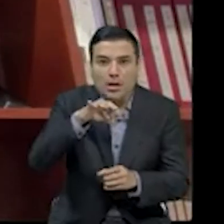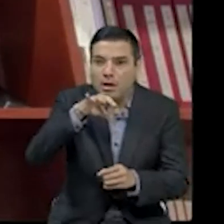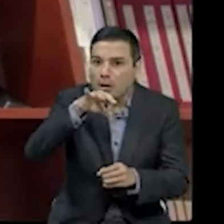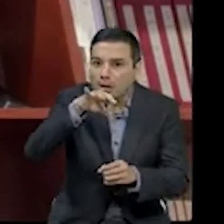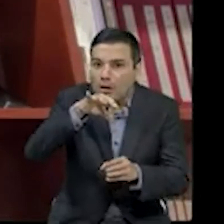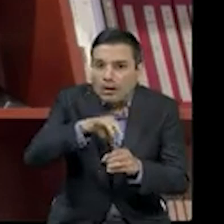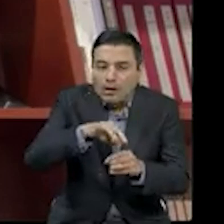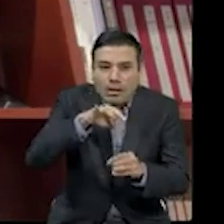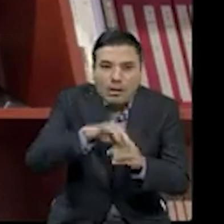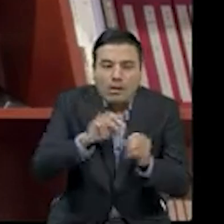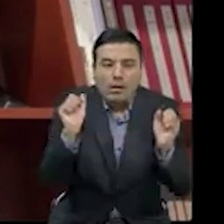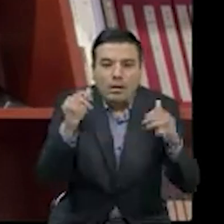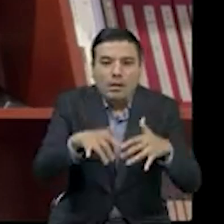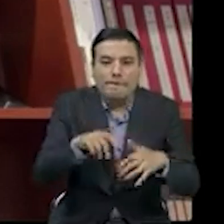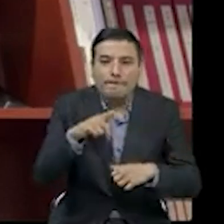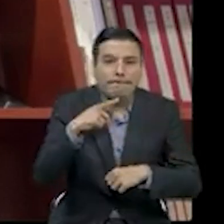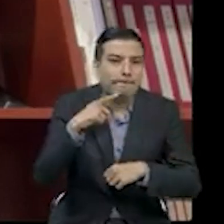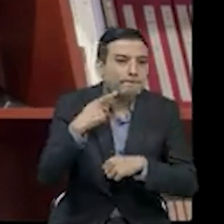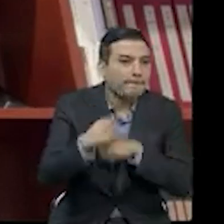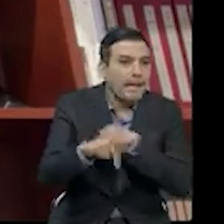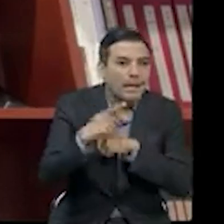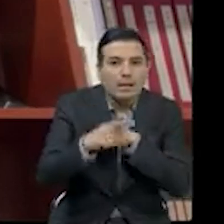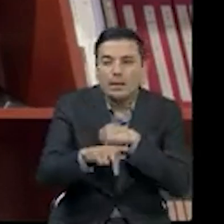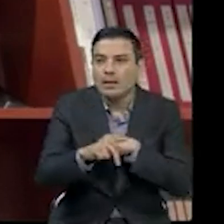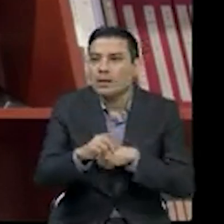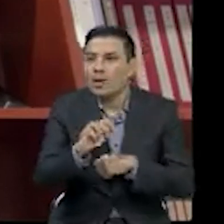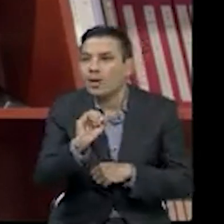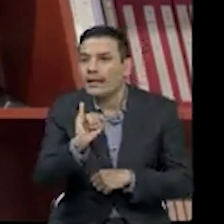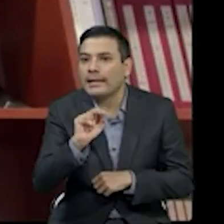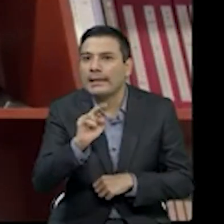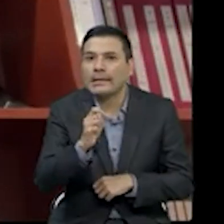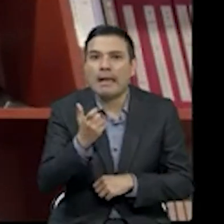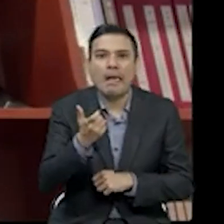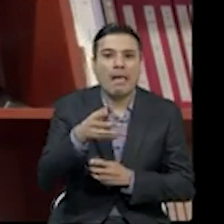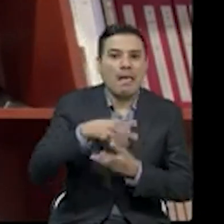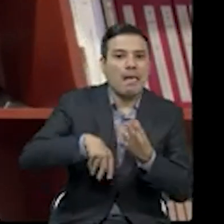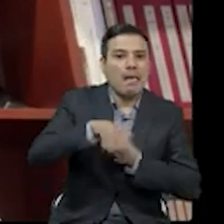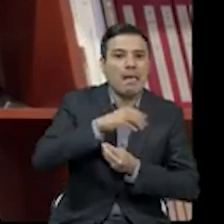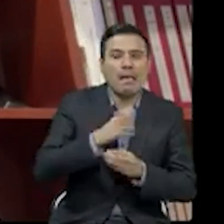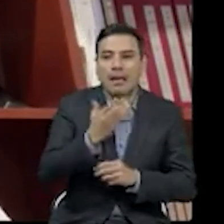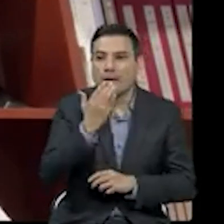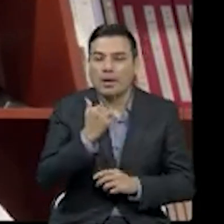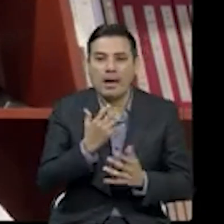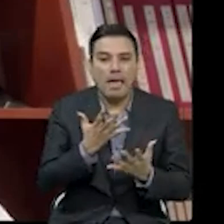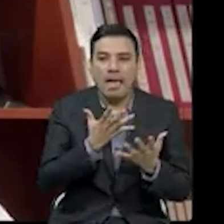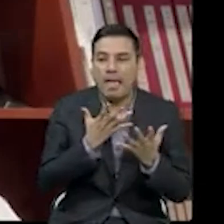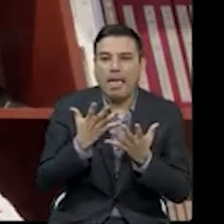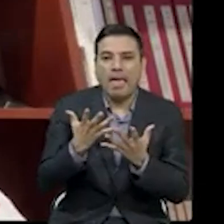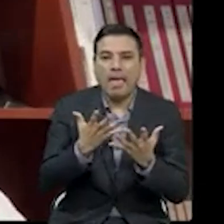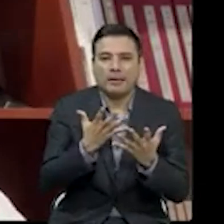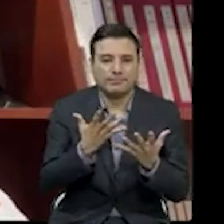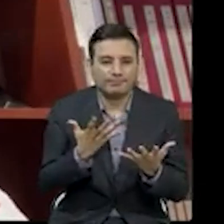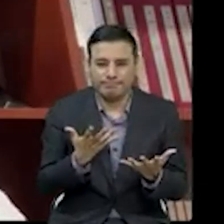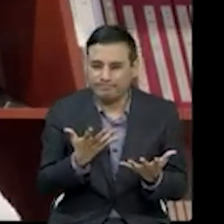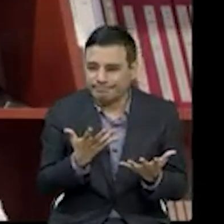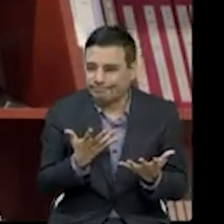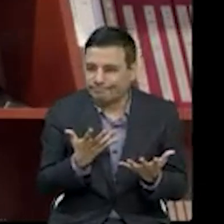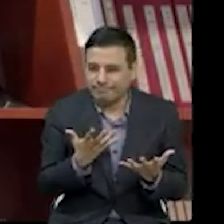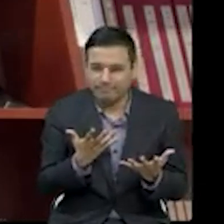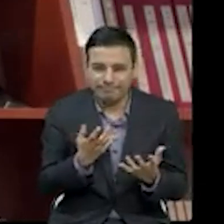las situaciones financieras del Instituto Nacional Electoral, tomando un tema y